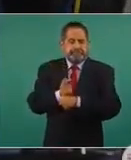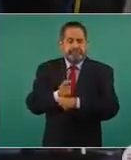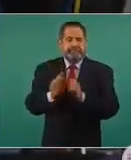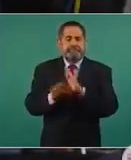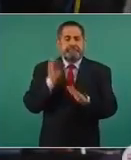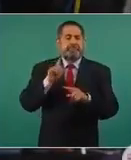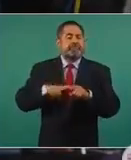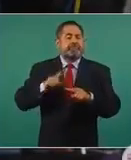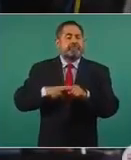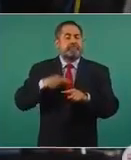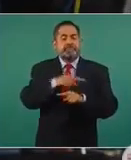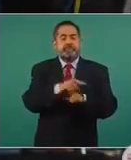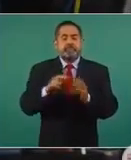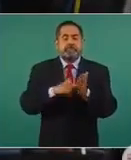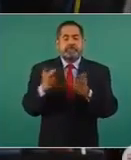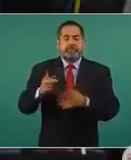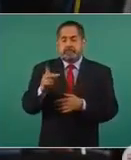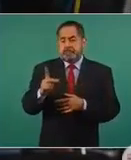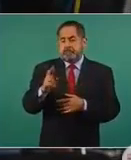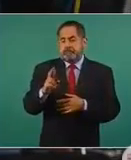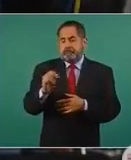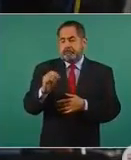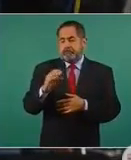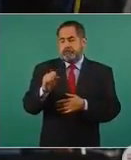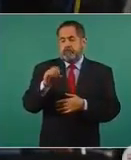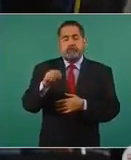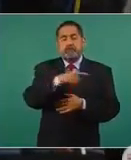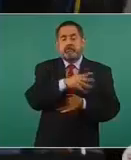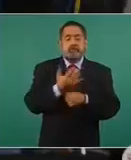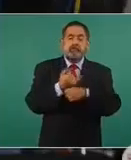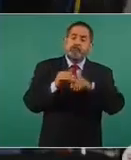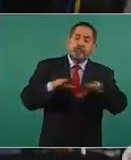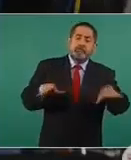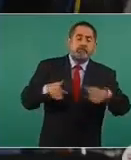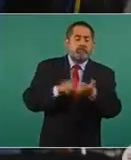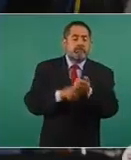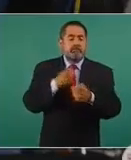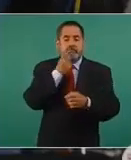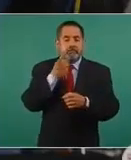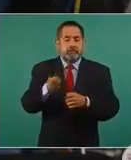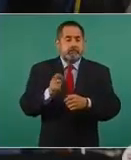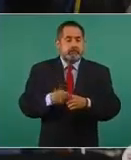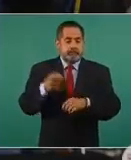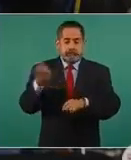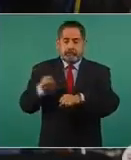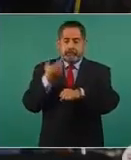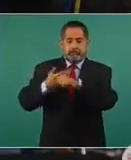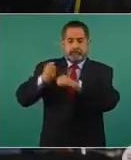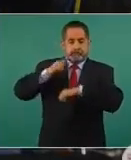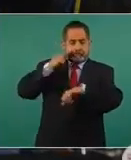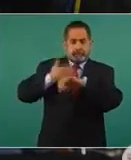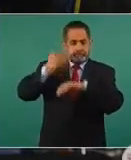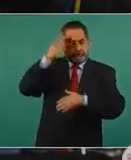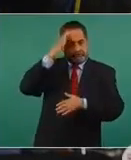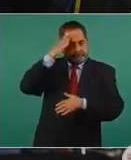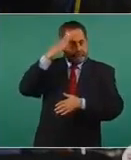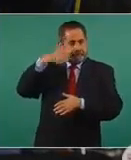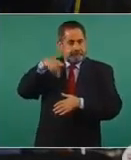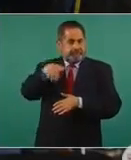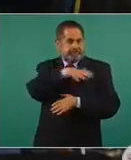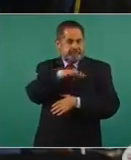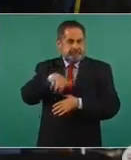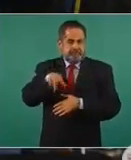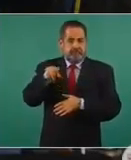reciente, de la revista Proceso, informaba que precisamente, bueno, pues es el secretario, el general secretario, quien en aquel